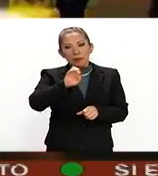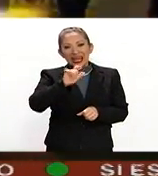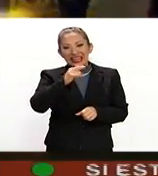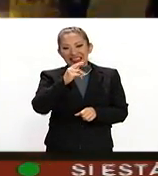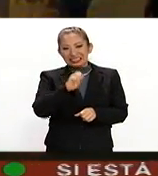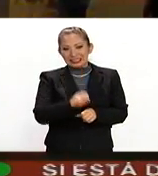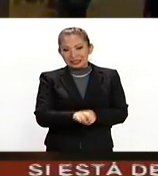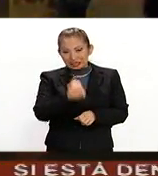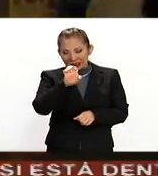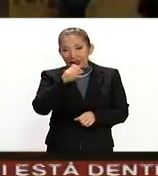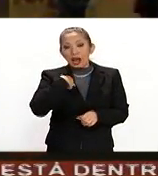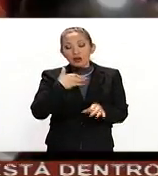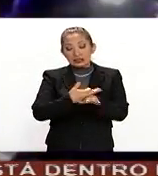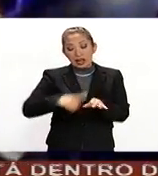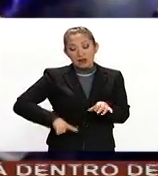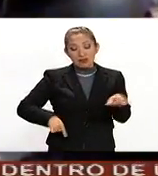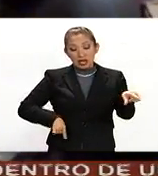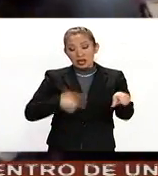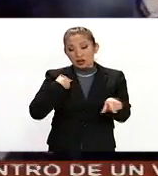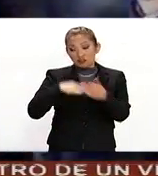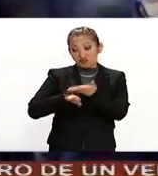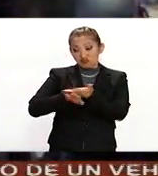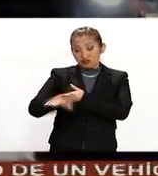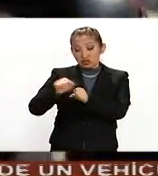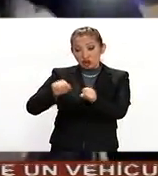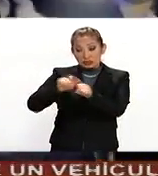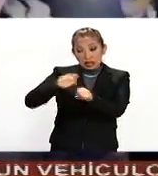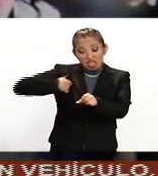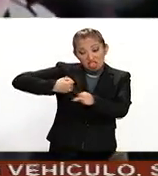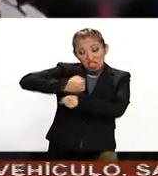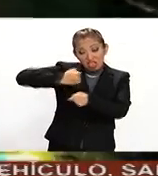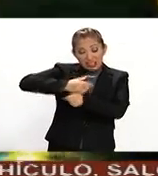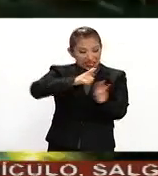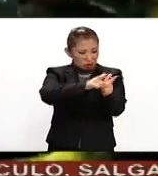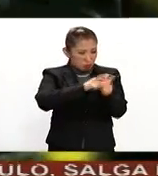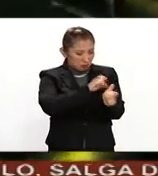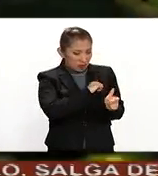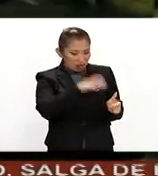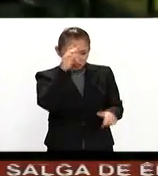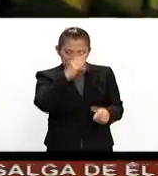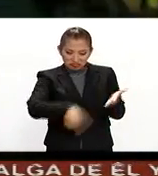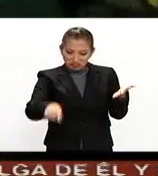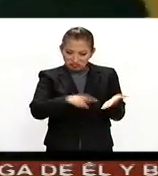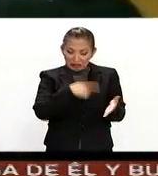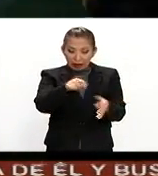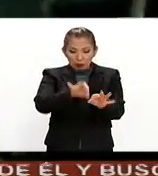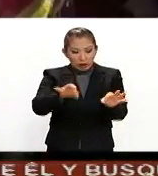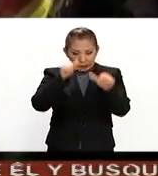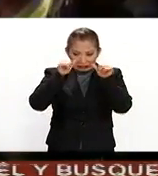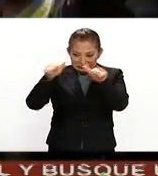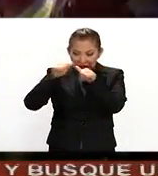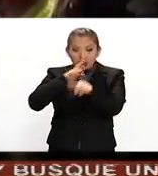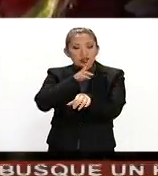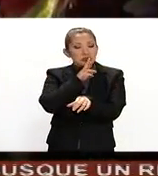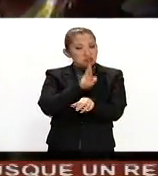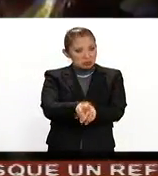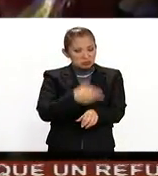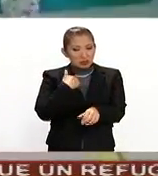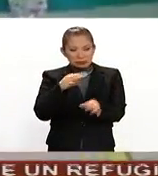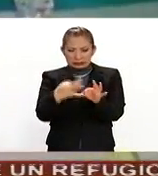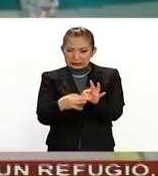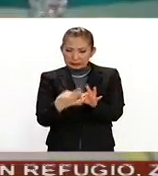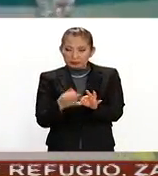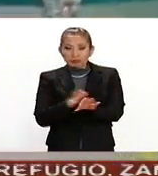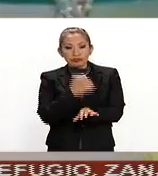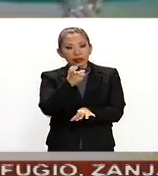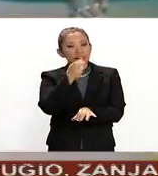señaló que durante la presente administración la prevención social de la violencia y la delincuencia ha sido un componente fundamental y con resultados específicos.